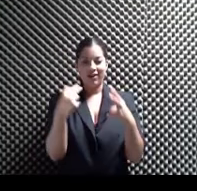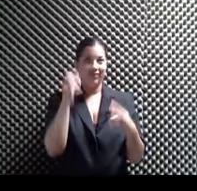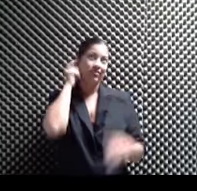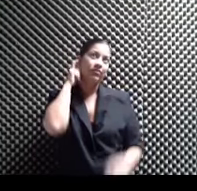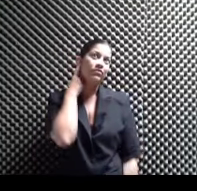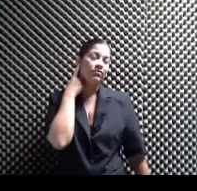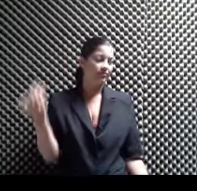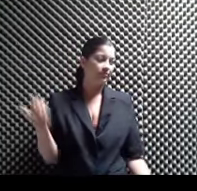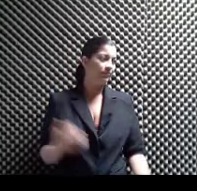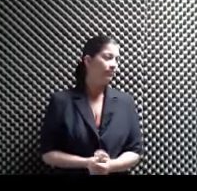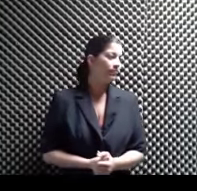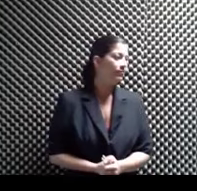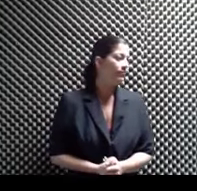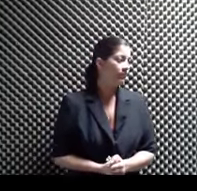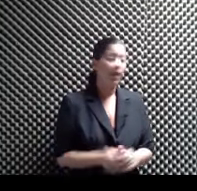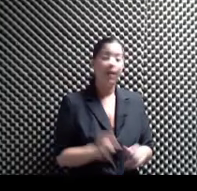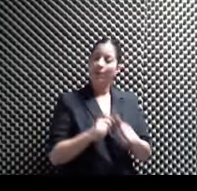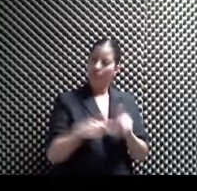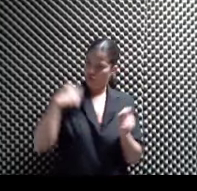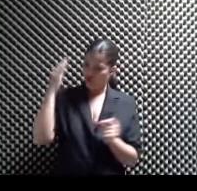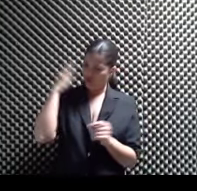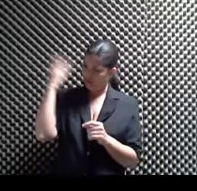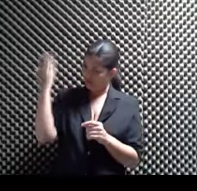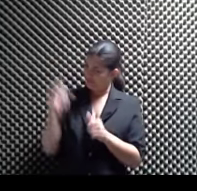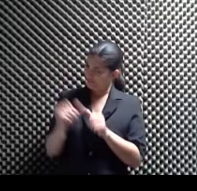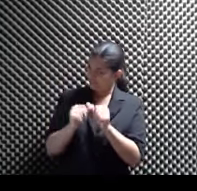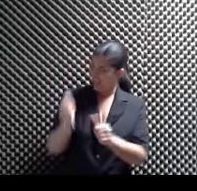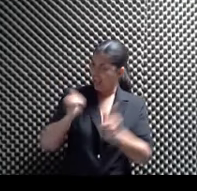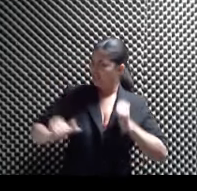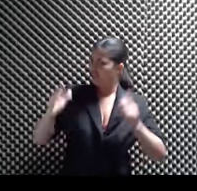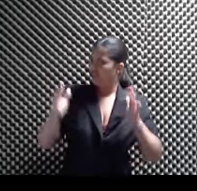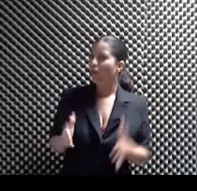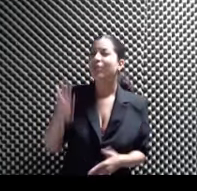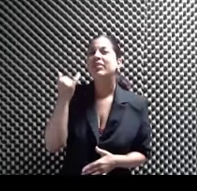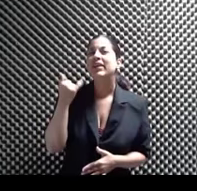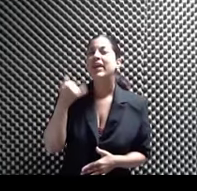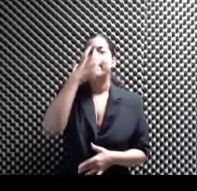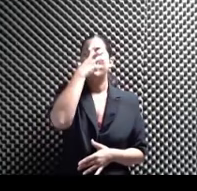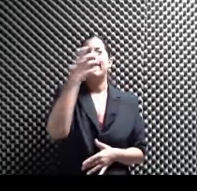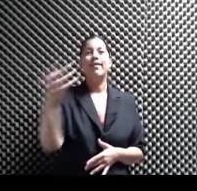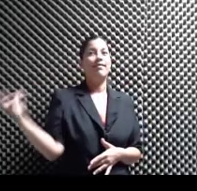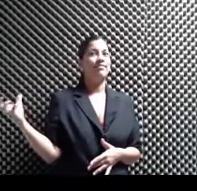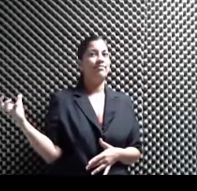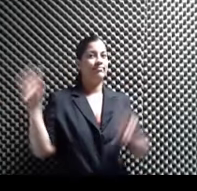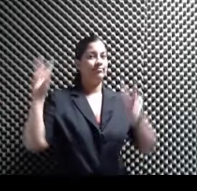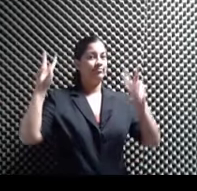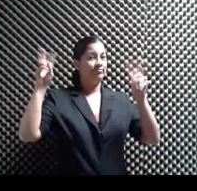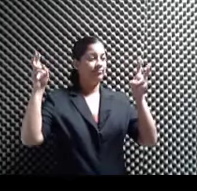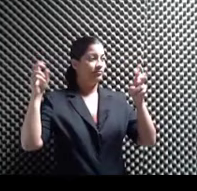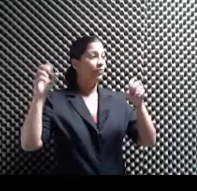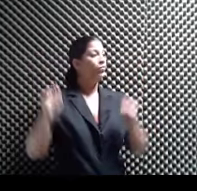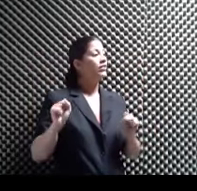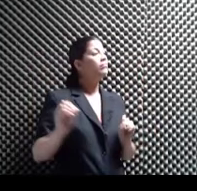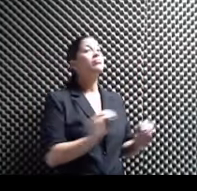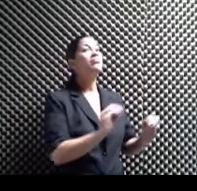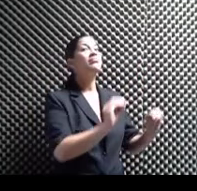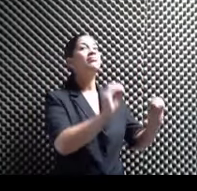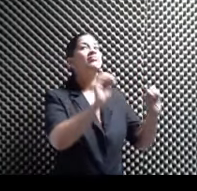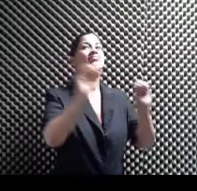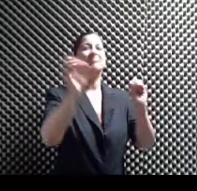Pero yo sé que Julio Ramos Va a seguir también siendo actor Porque cuando yo le diga Que Máscaras Afuera Puede viajar por ahí Él va a decir Sí vamos ¿Cómo?